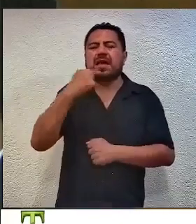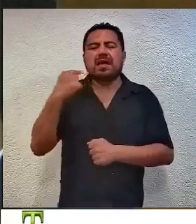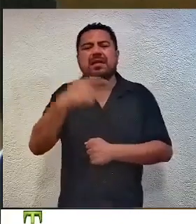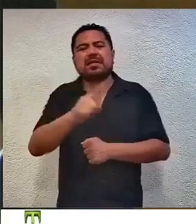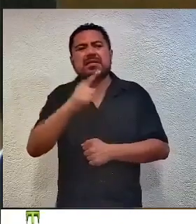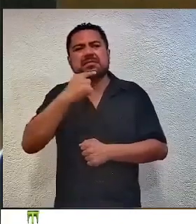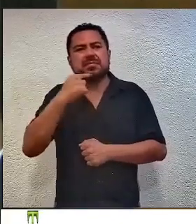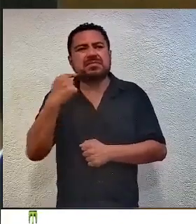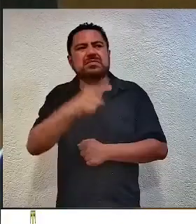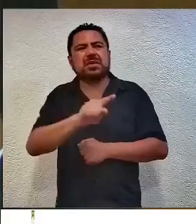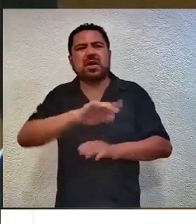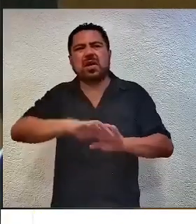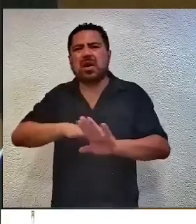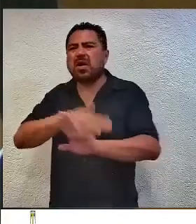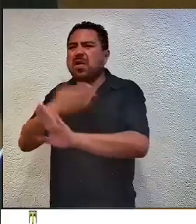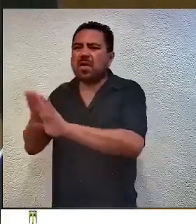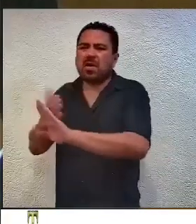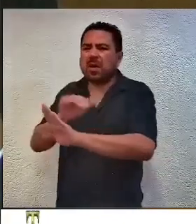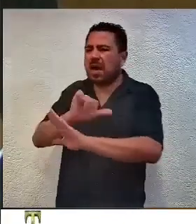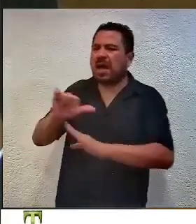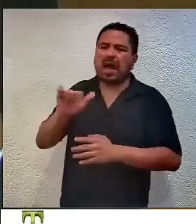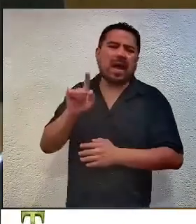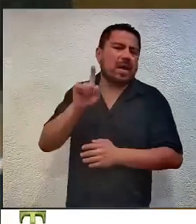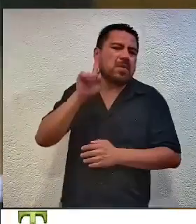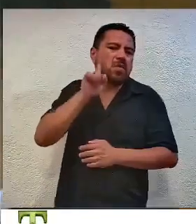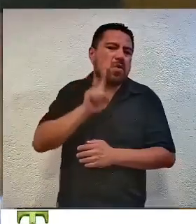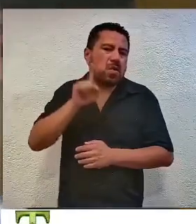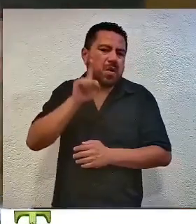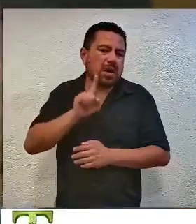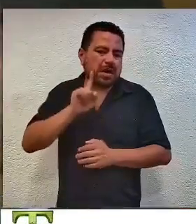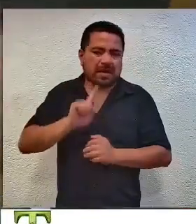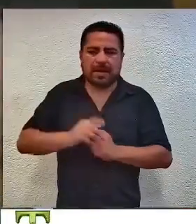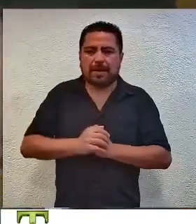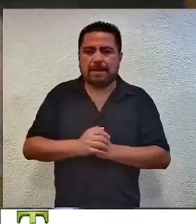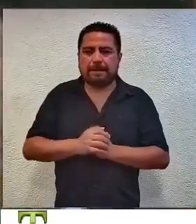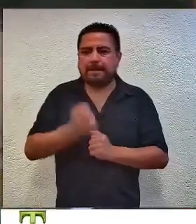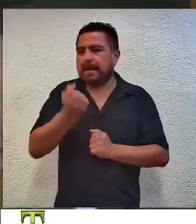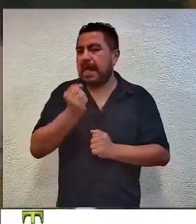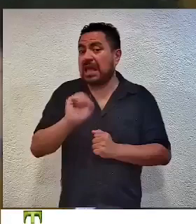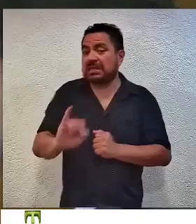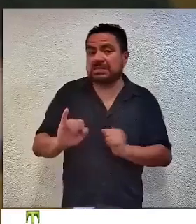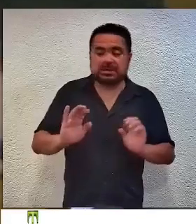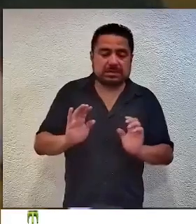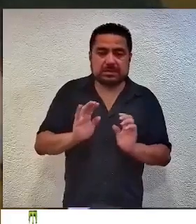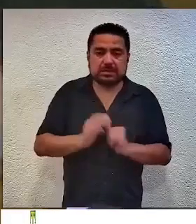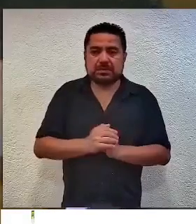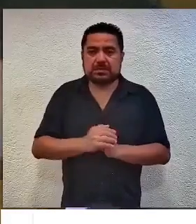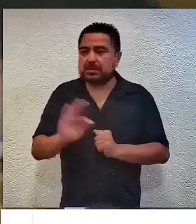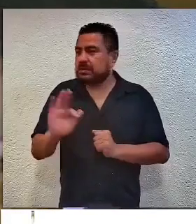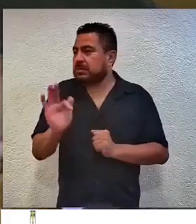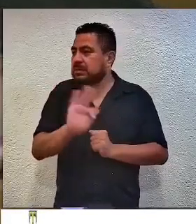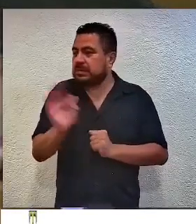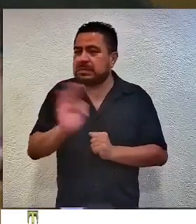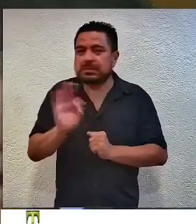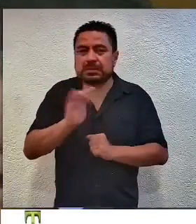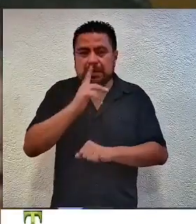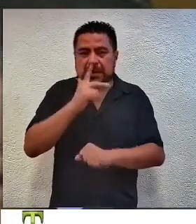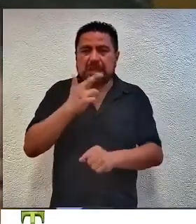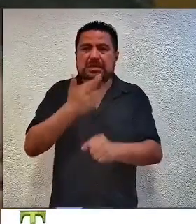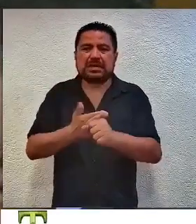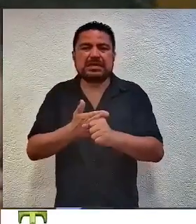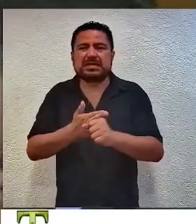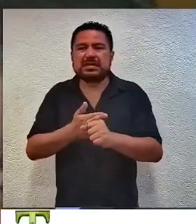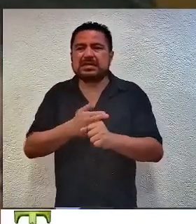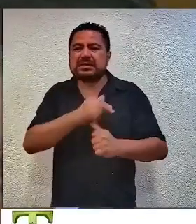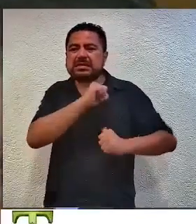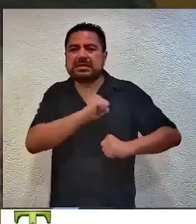con actos de violencia política contra las mujeres en razón de género, de manera tal que en el supuesto de que la autoridad responsable se